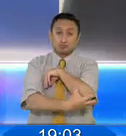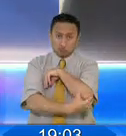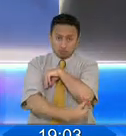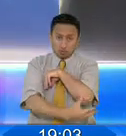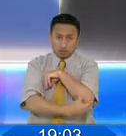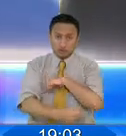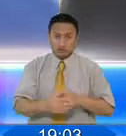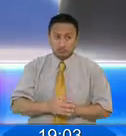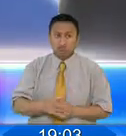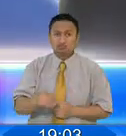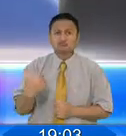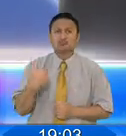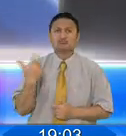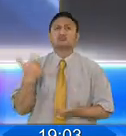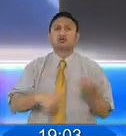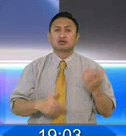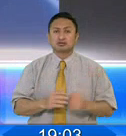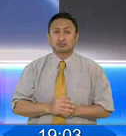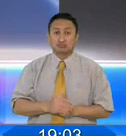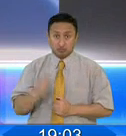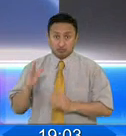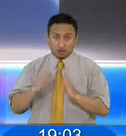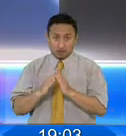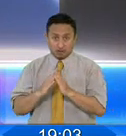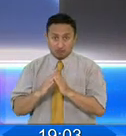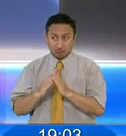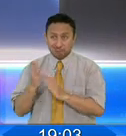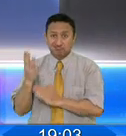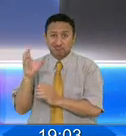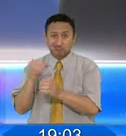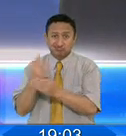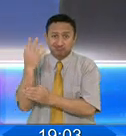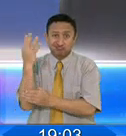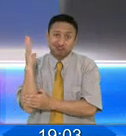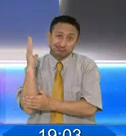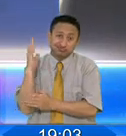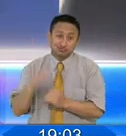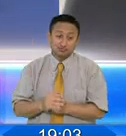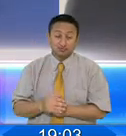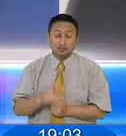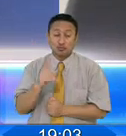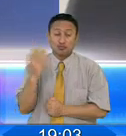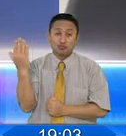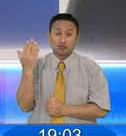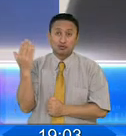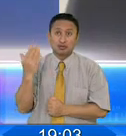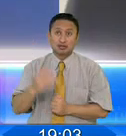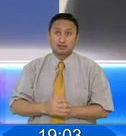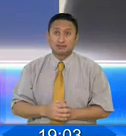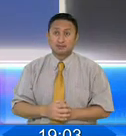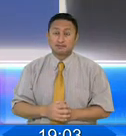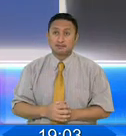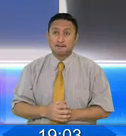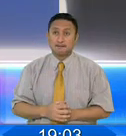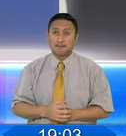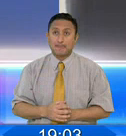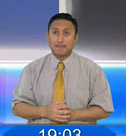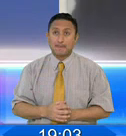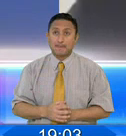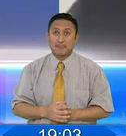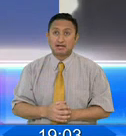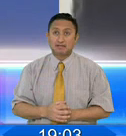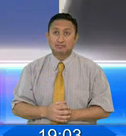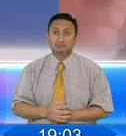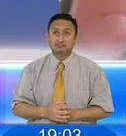tienen? ¿Una casa de caña? ¿Un televisor? Y tienen el